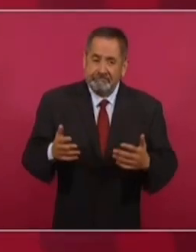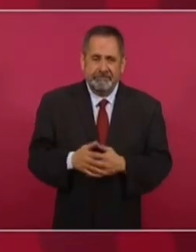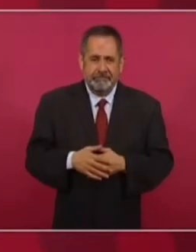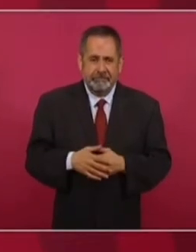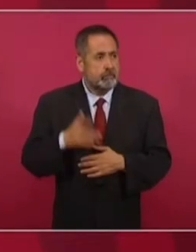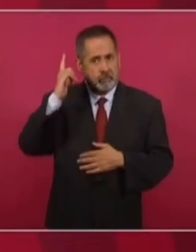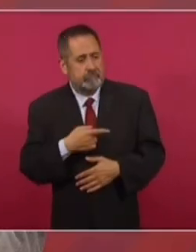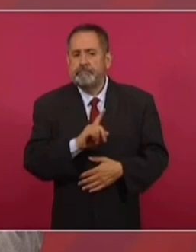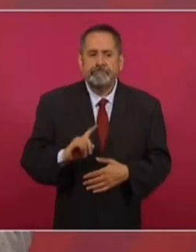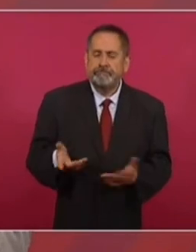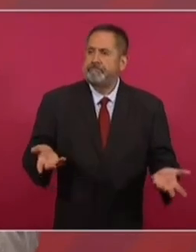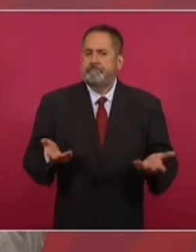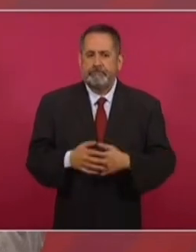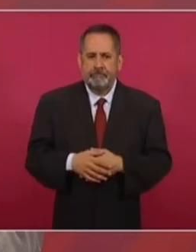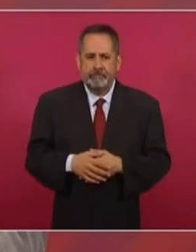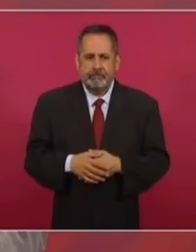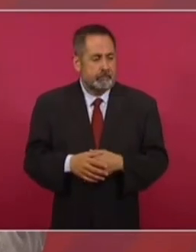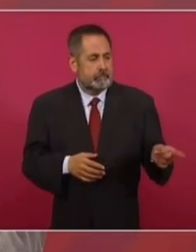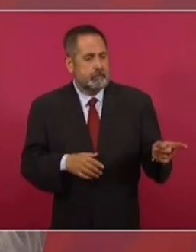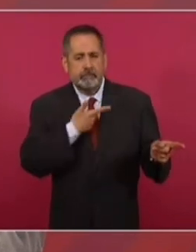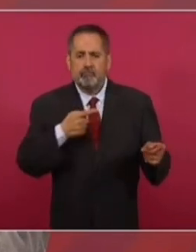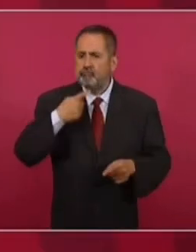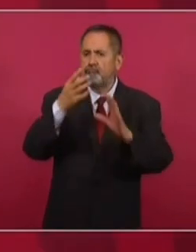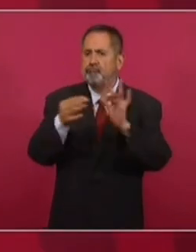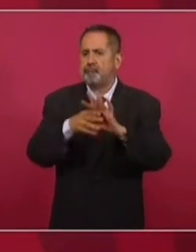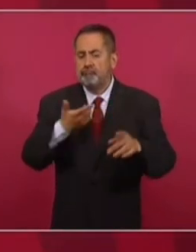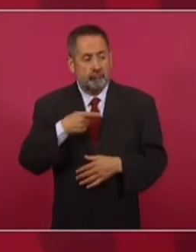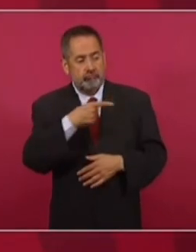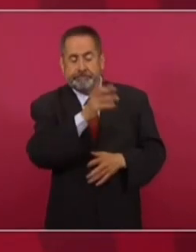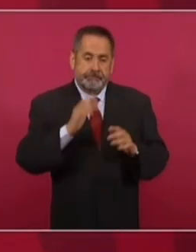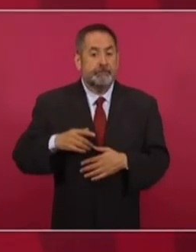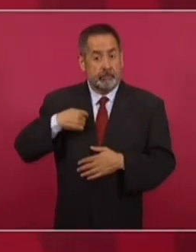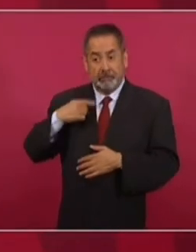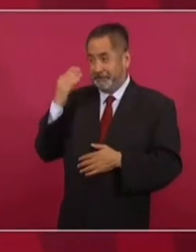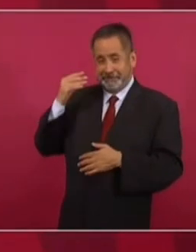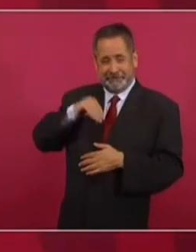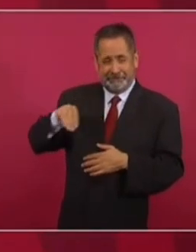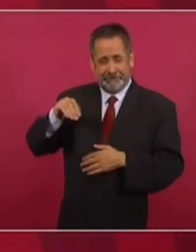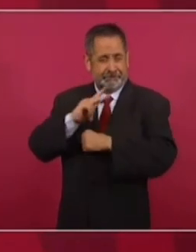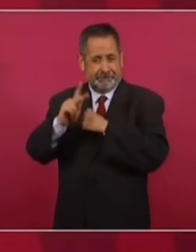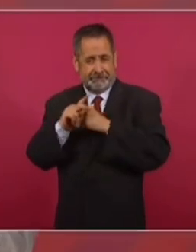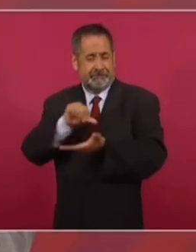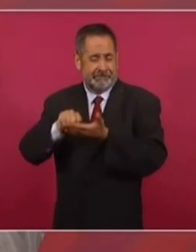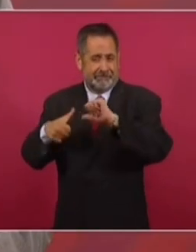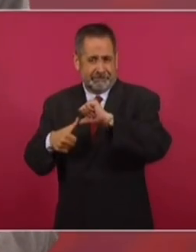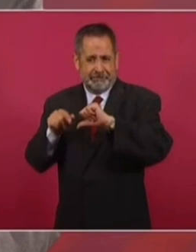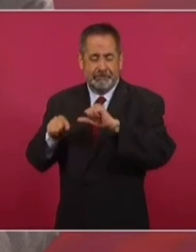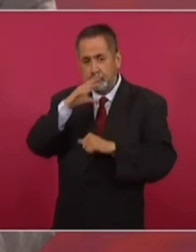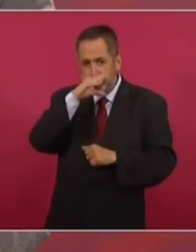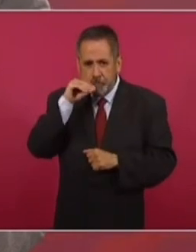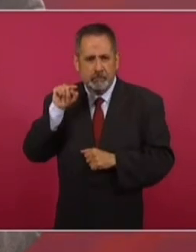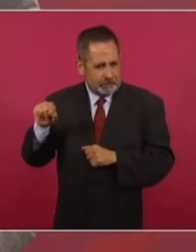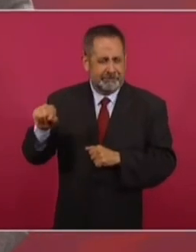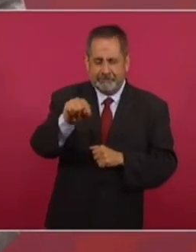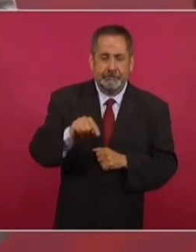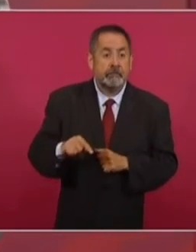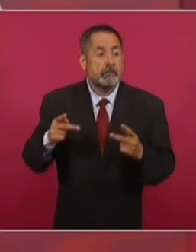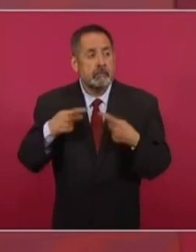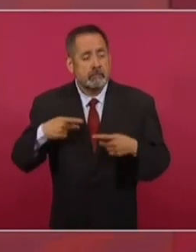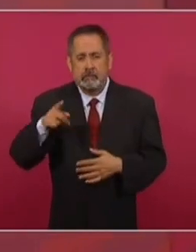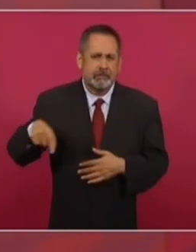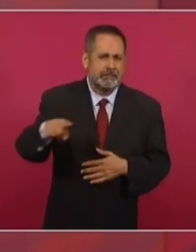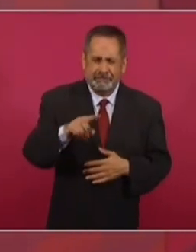Que le vaya bien a nuestro pueblo. No les va a gustar lo que voy a decir, pero ahora que fui en las giras por los países de Centroamérica, por Cuba, la